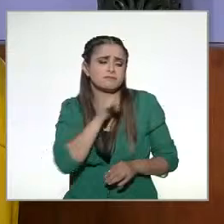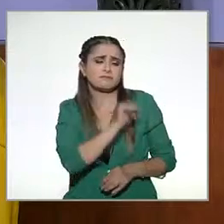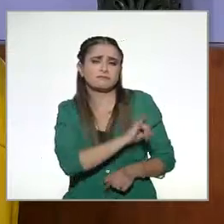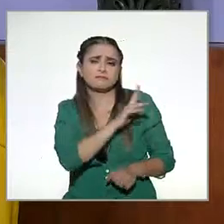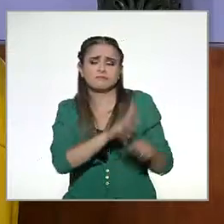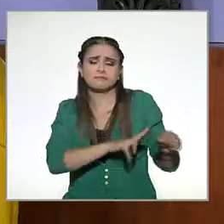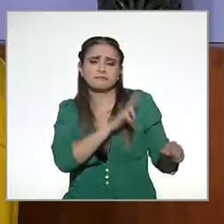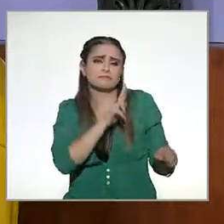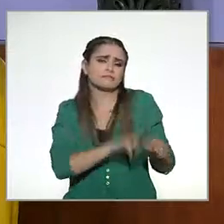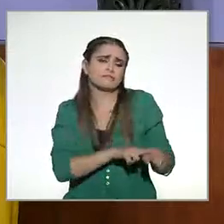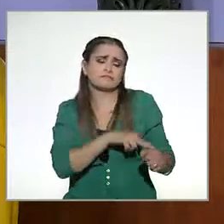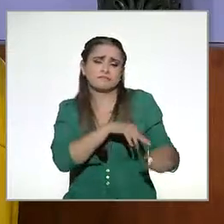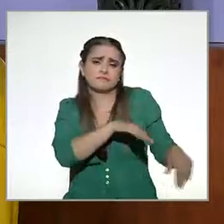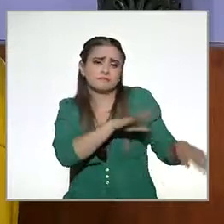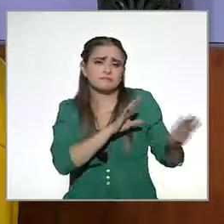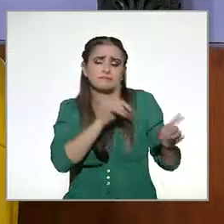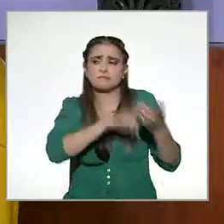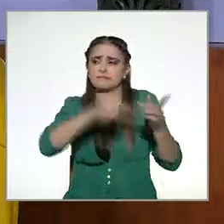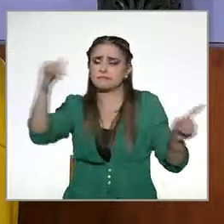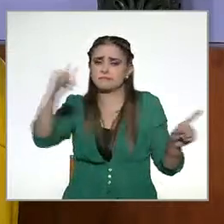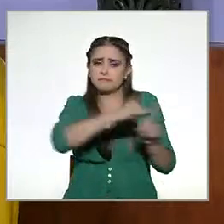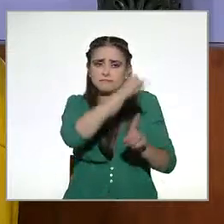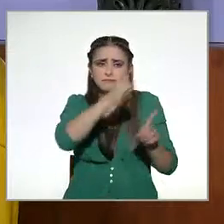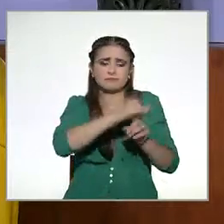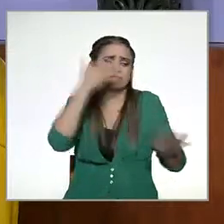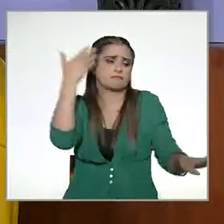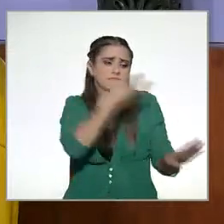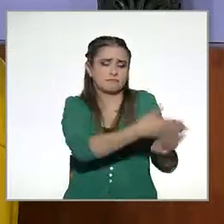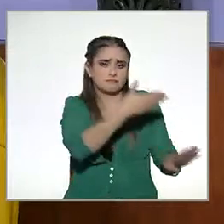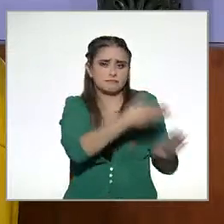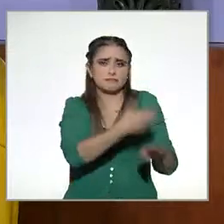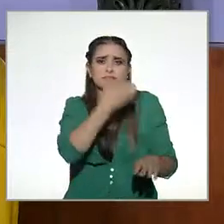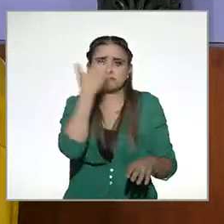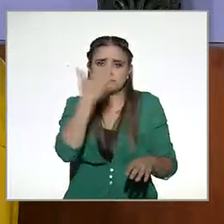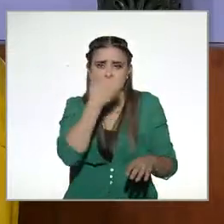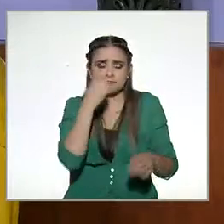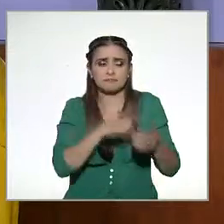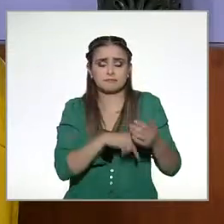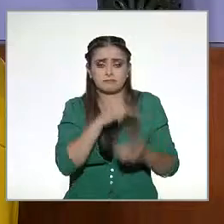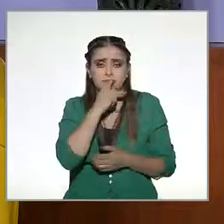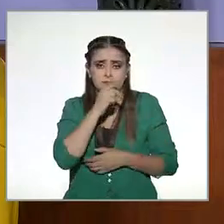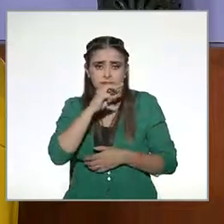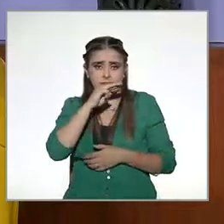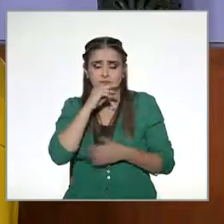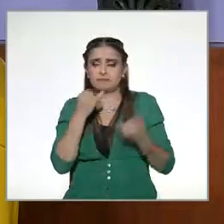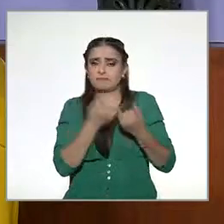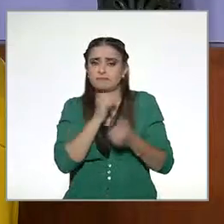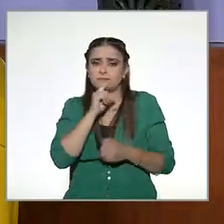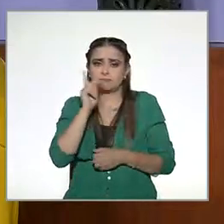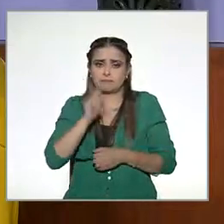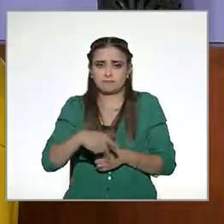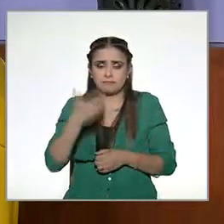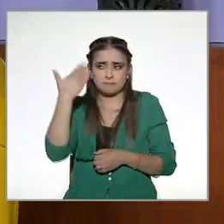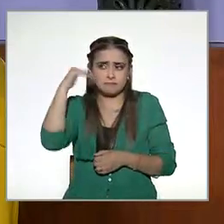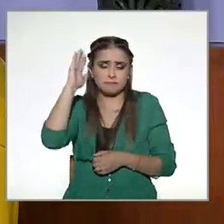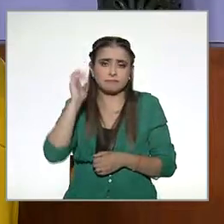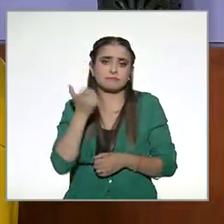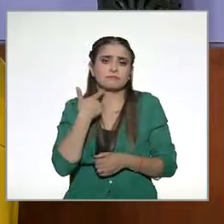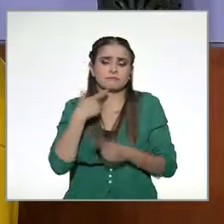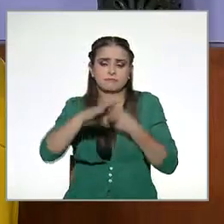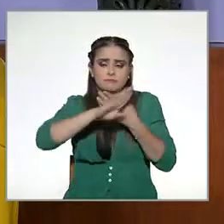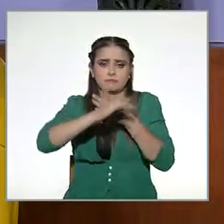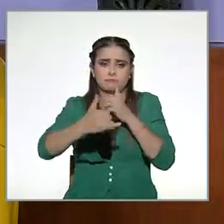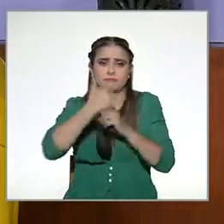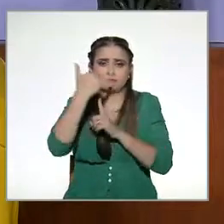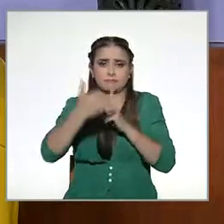está siendo agredido, maltratado en la escuela, porque los padres pasaron por una semejante experiencia. Y dicen, pues